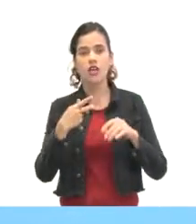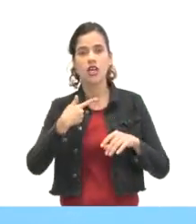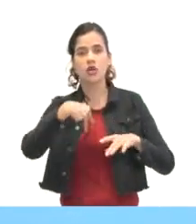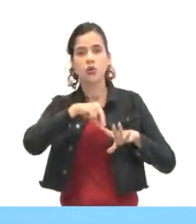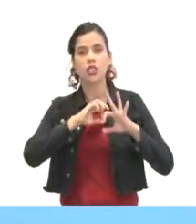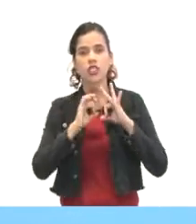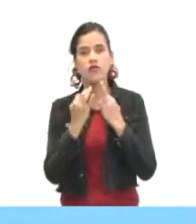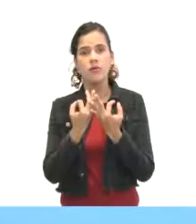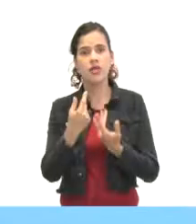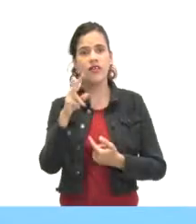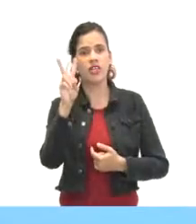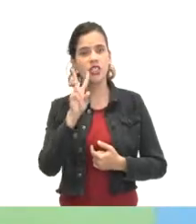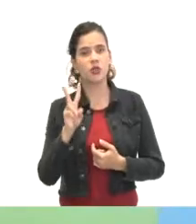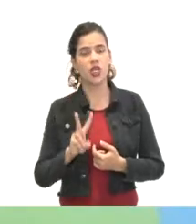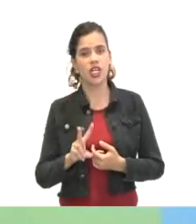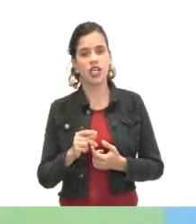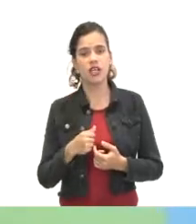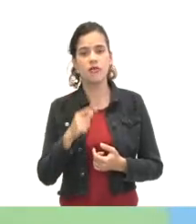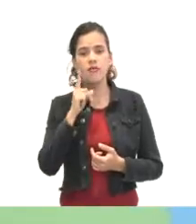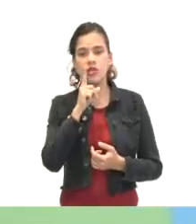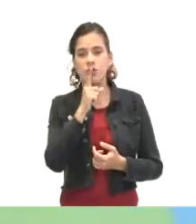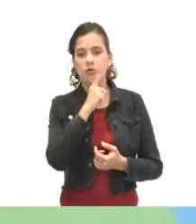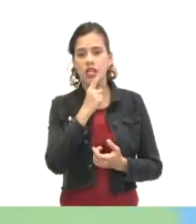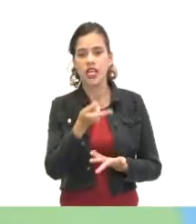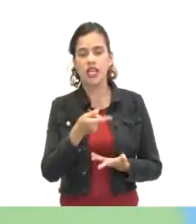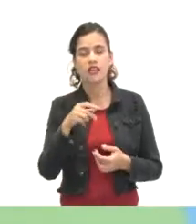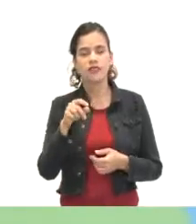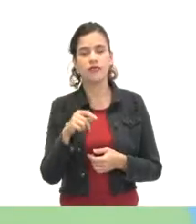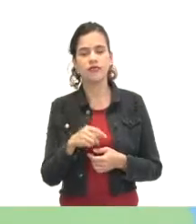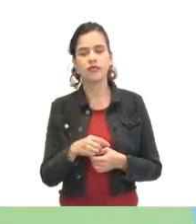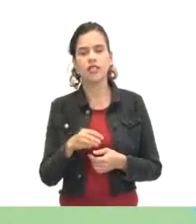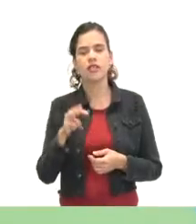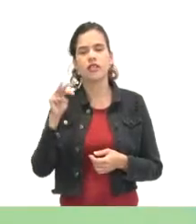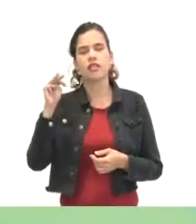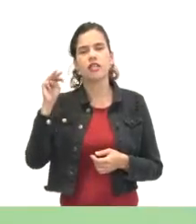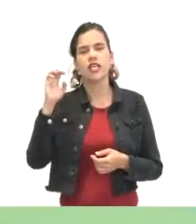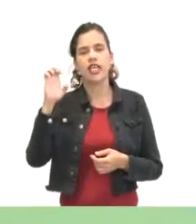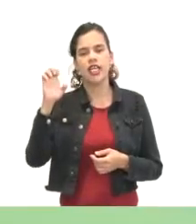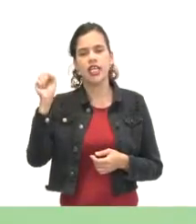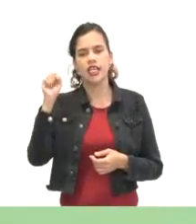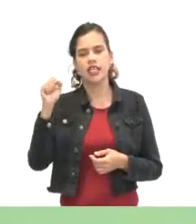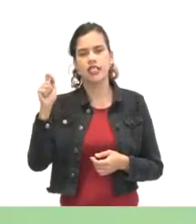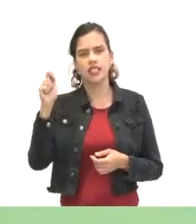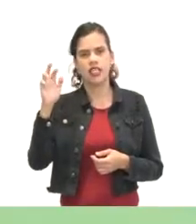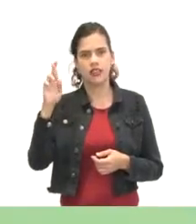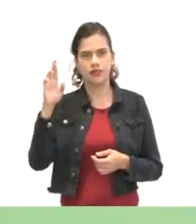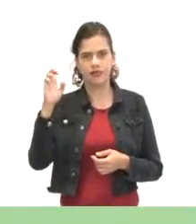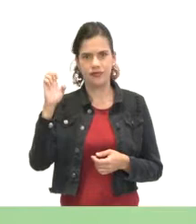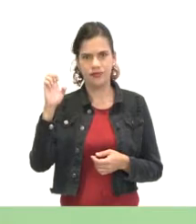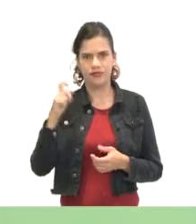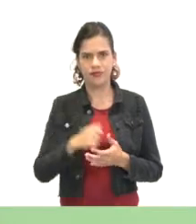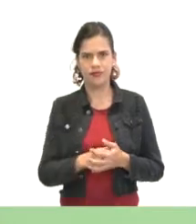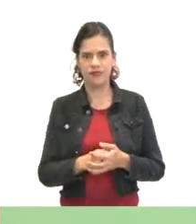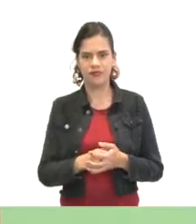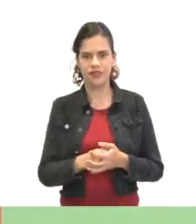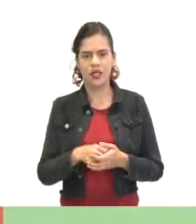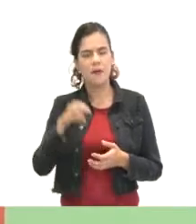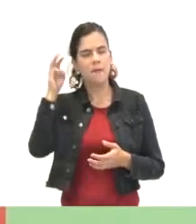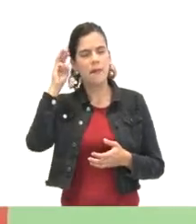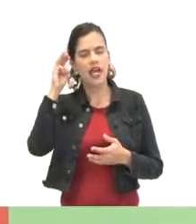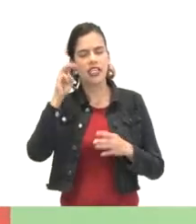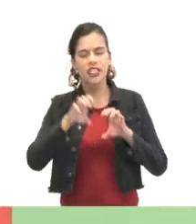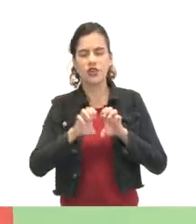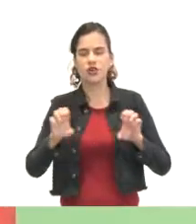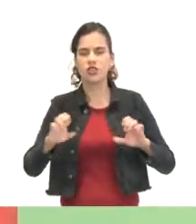familias venezolanas. Y mi nombre es Esther Cabrera, maestra de educación inicial, contenta de